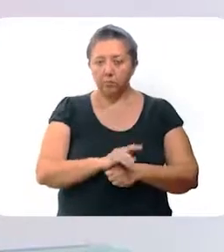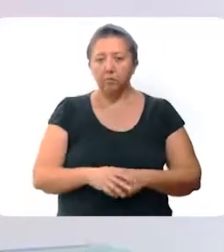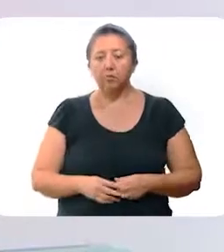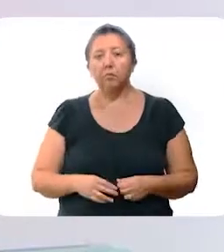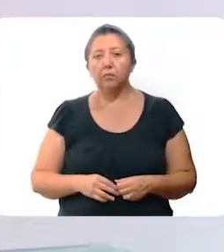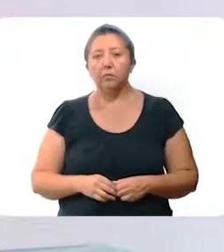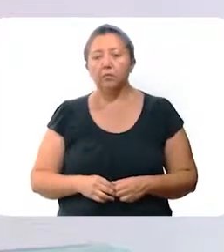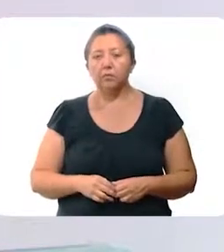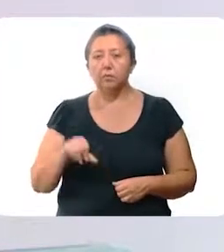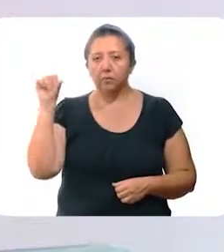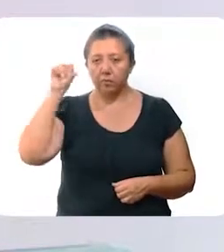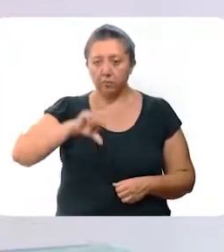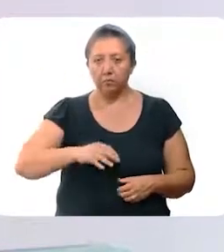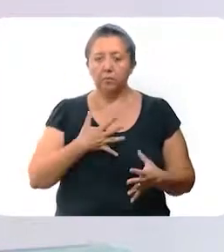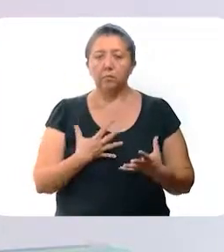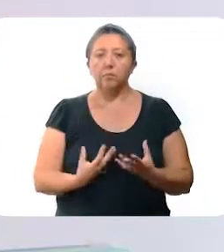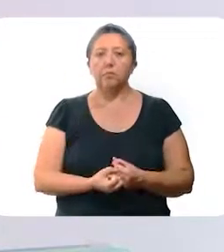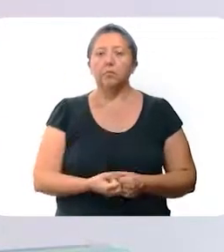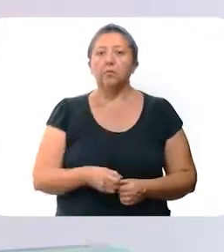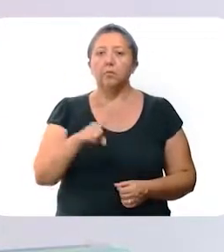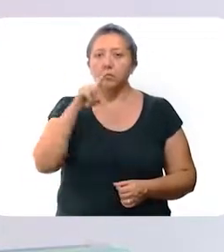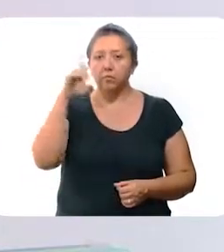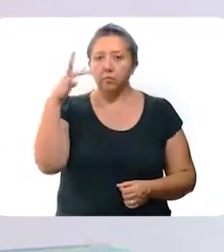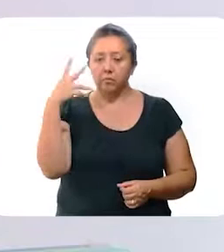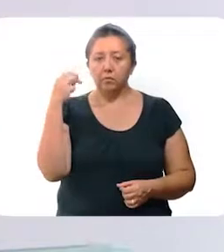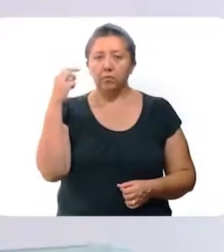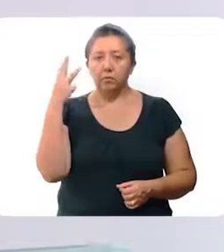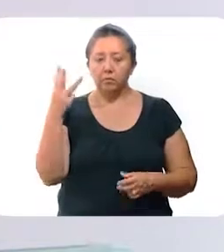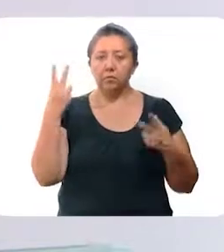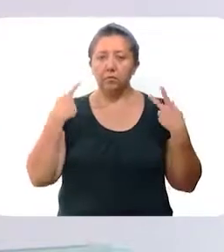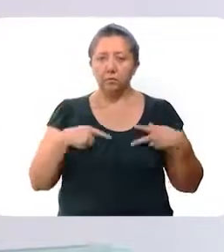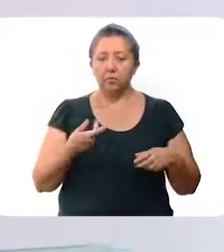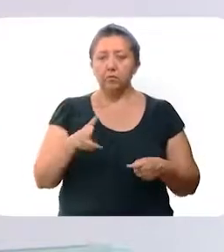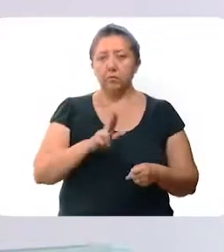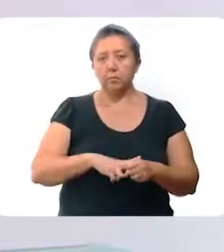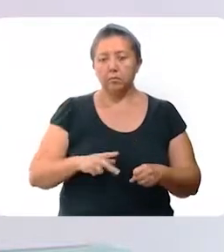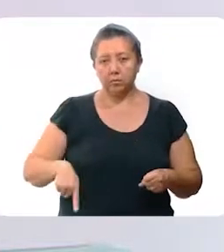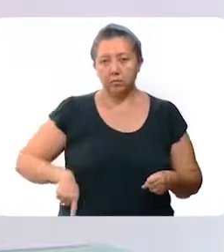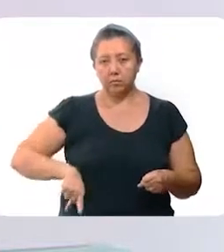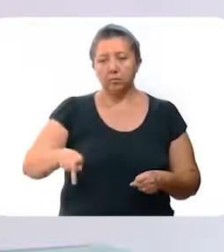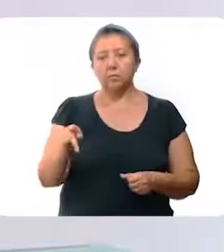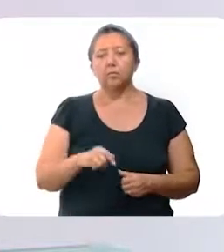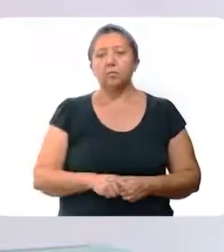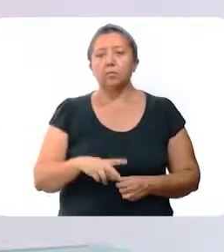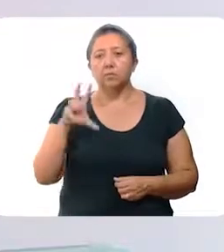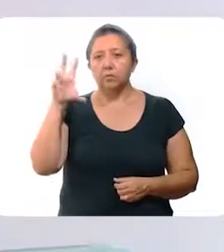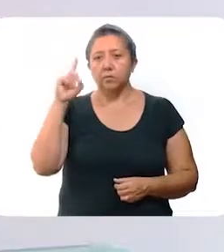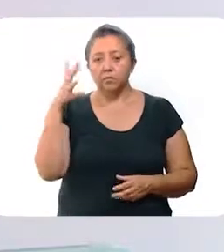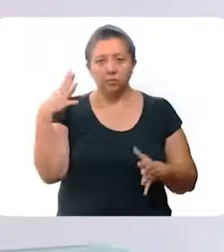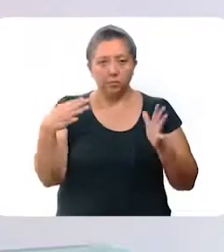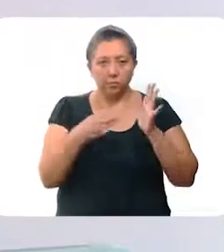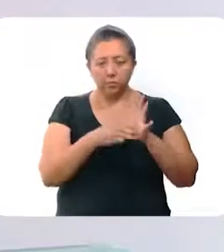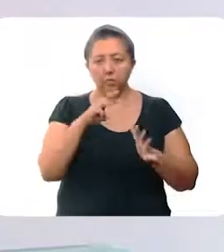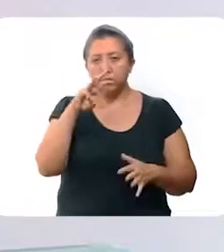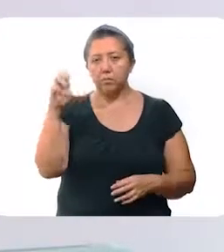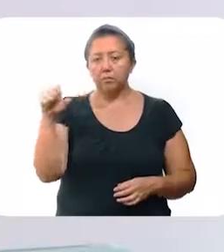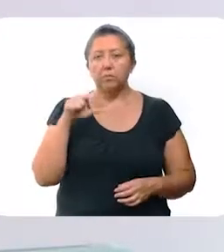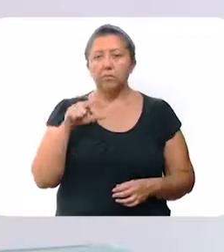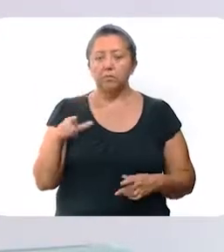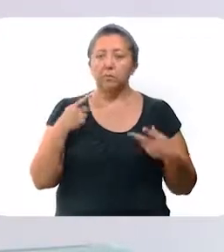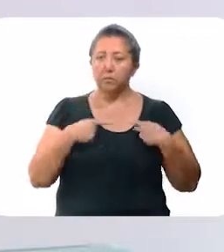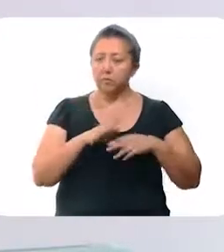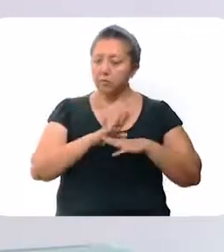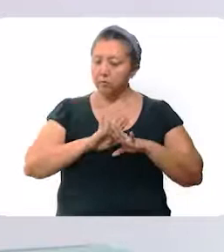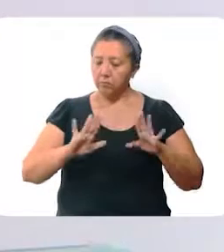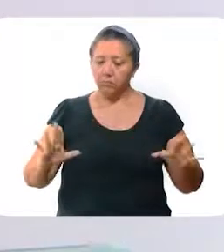ingresos diarios. El día de hoy tenemos 153 pacientes en hospitales públicos, 34.317 pacientes